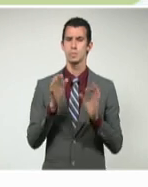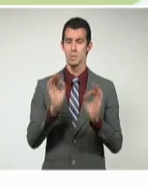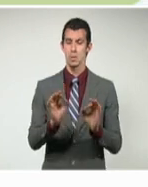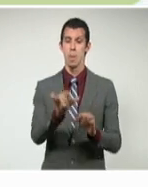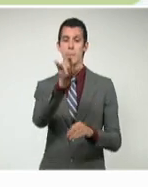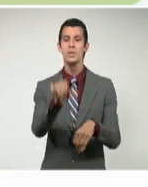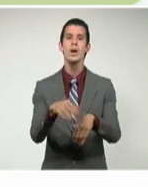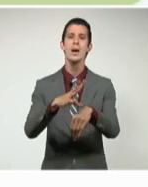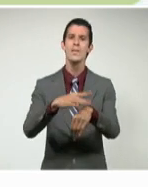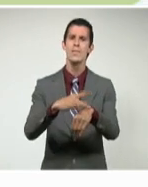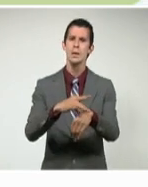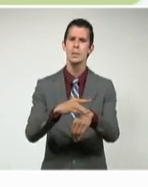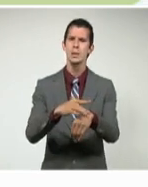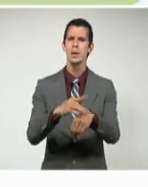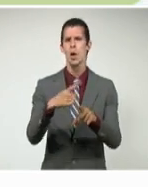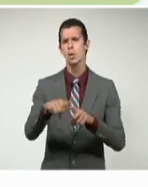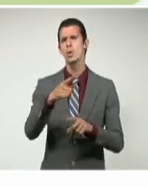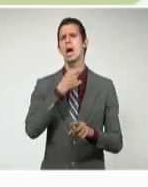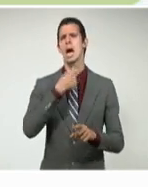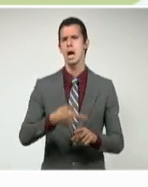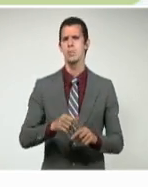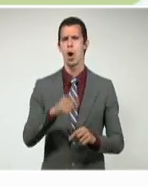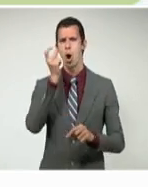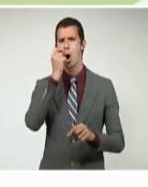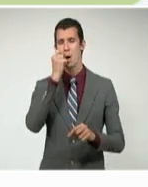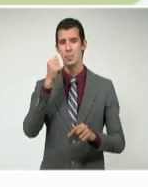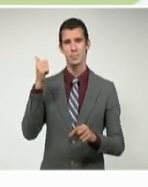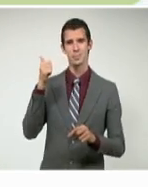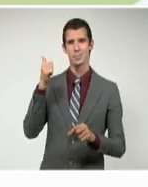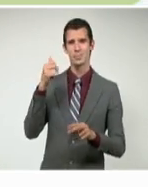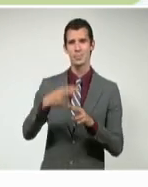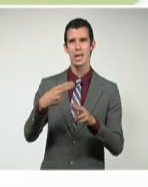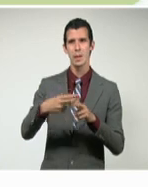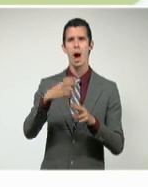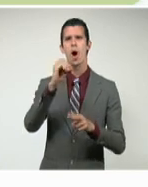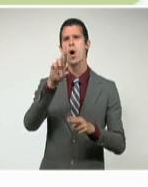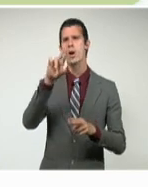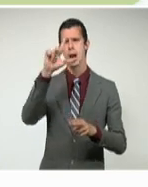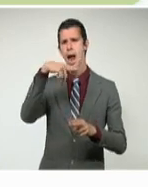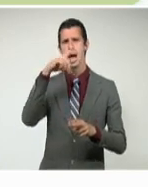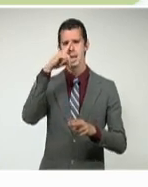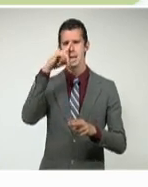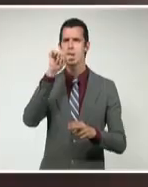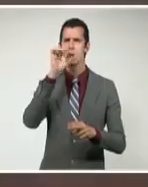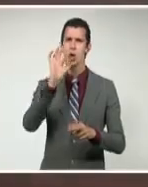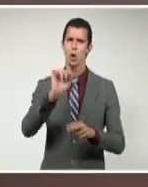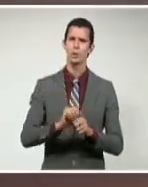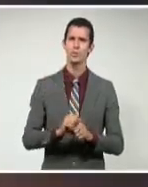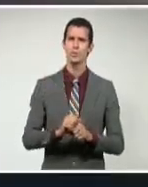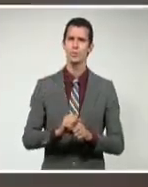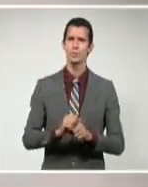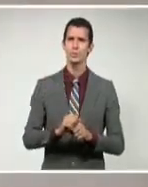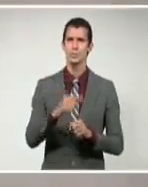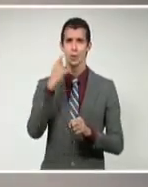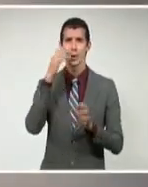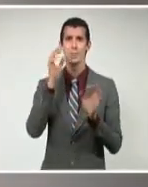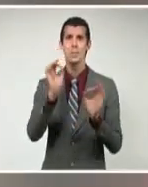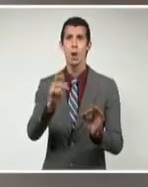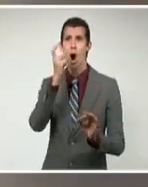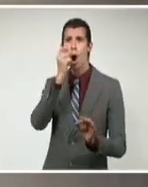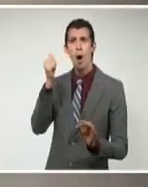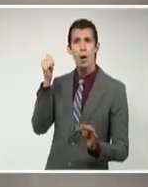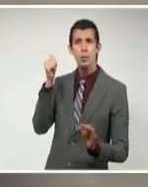del paciente positivo Orlando Escalante Vázquez, que el resultado de su PCR se le informó unas